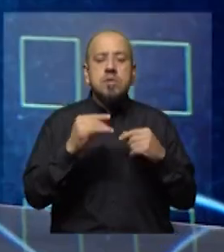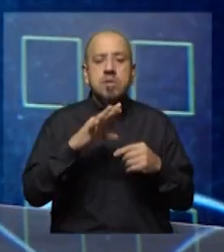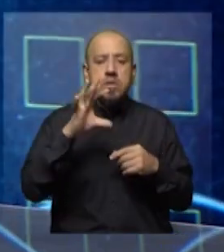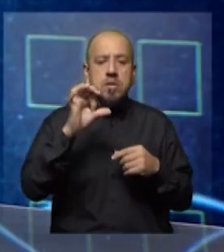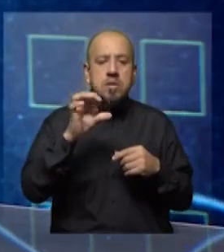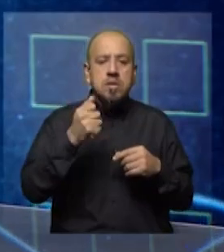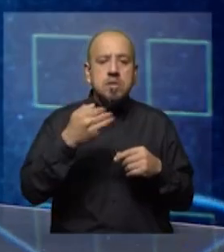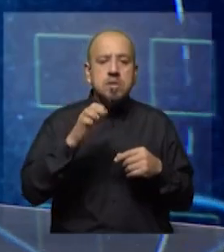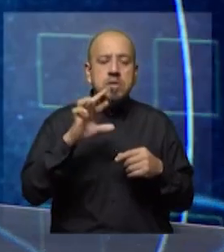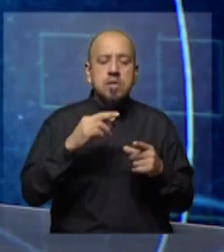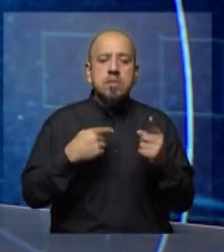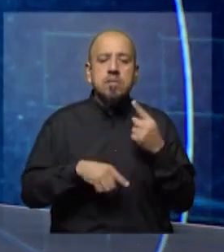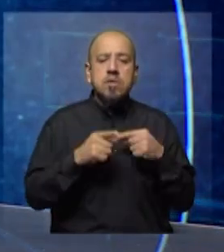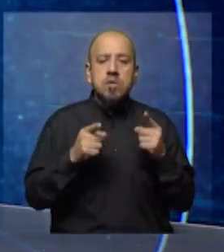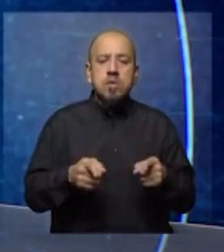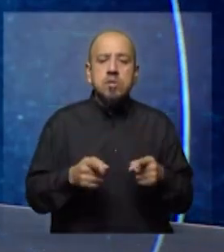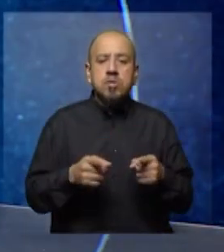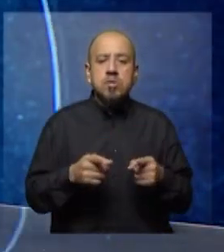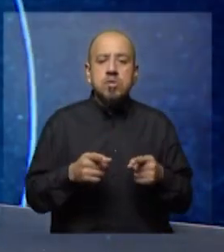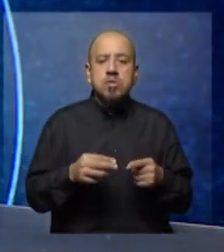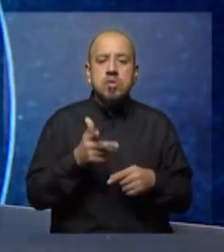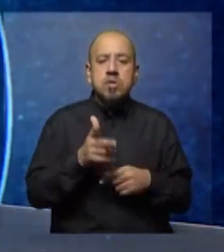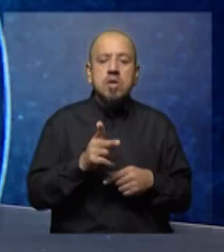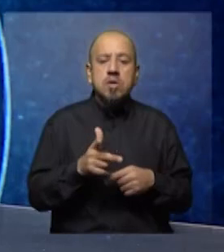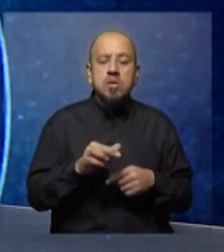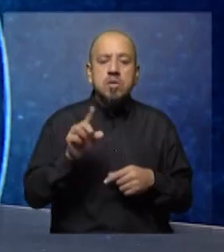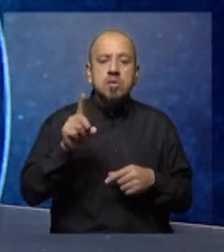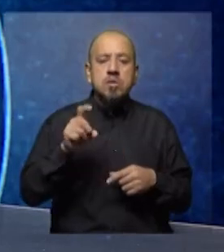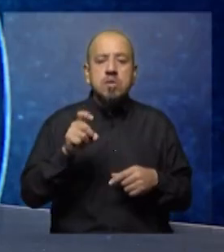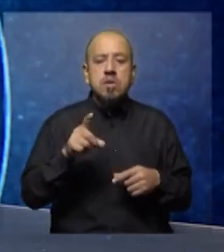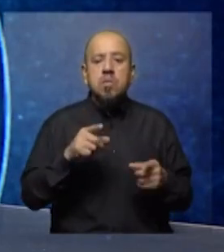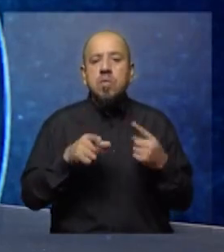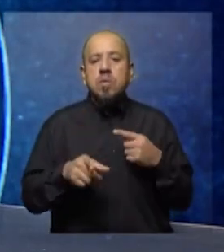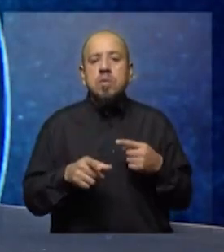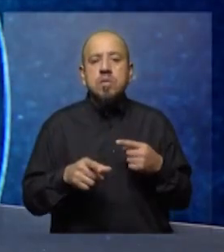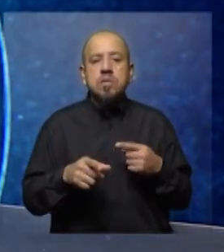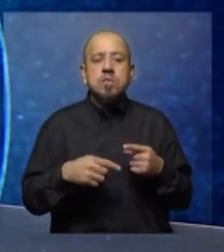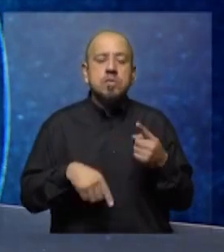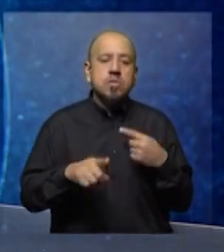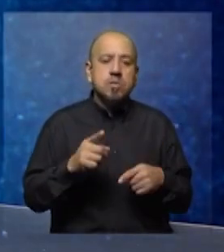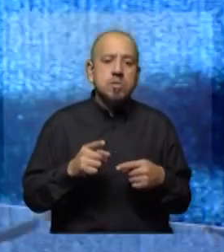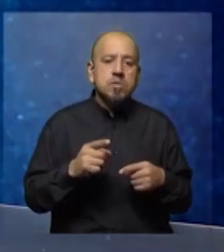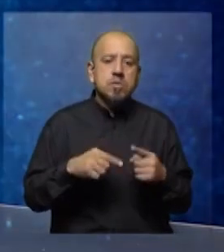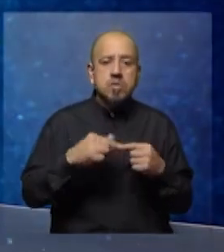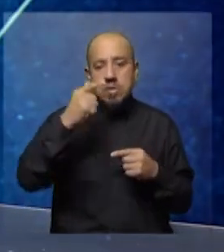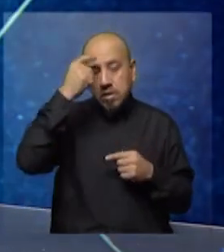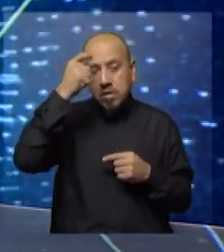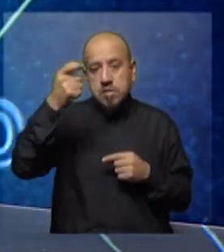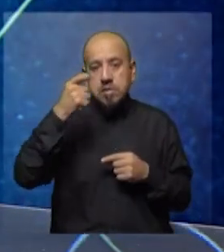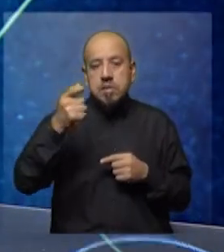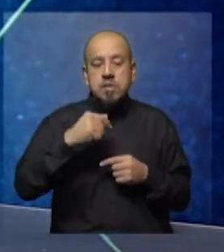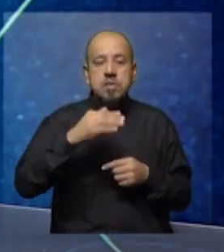pero no hay que olvidar que ese tiempo está rodeado de agua y tiene agua en su interior es decir la ciencia es